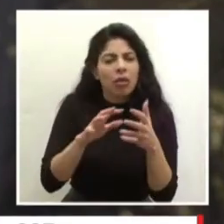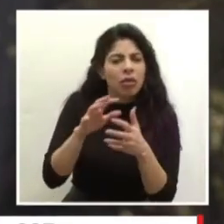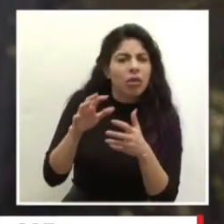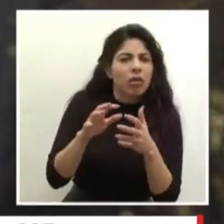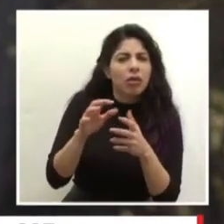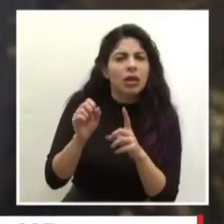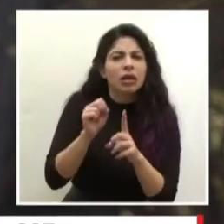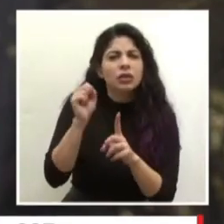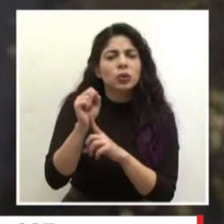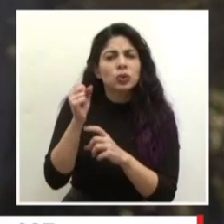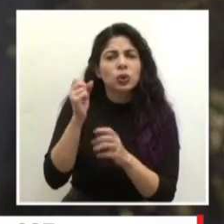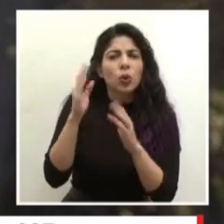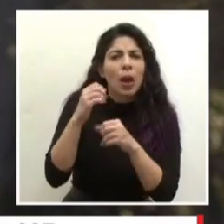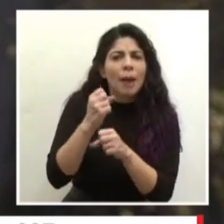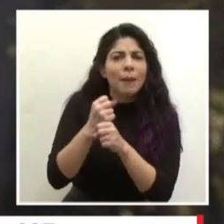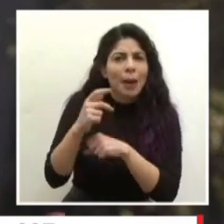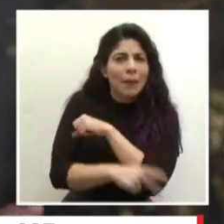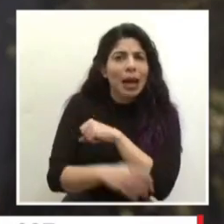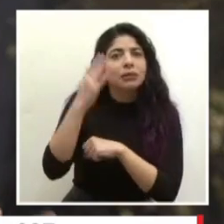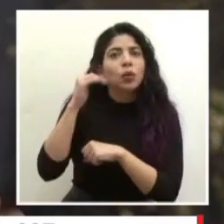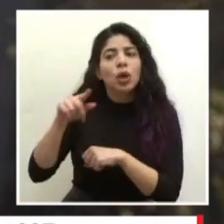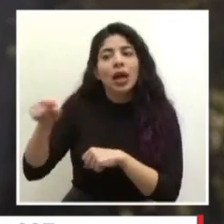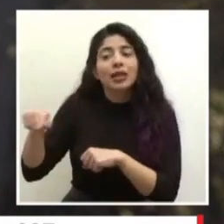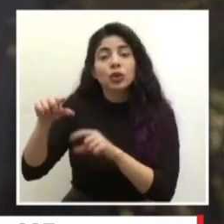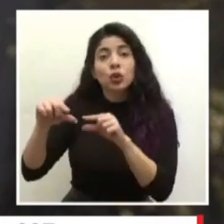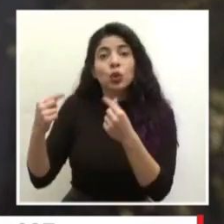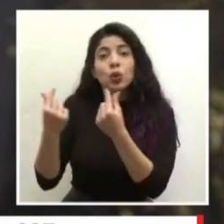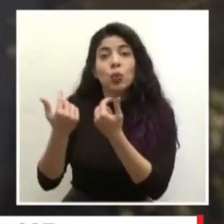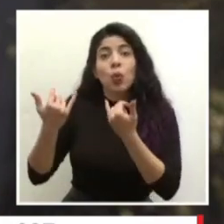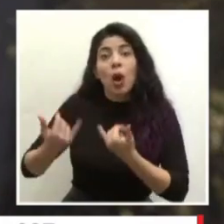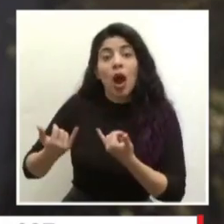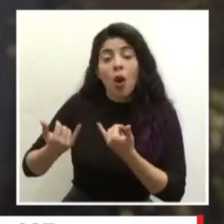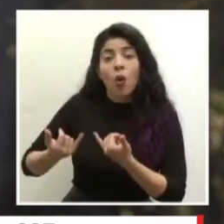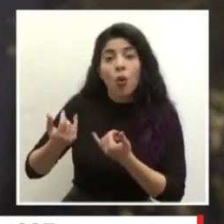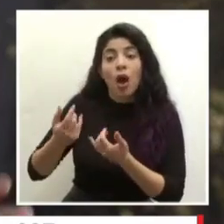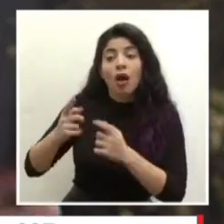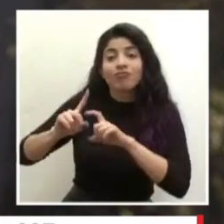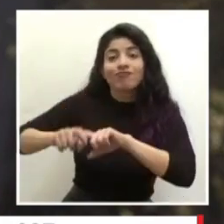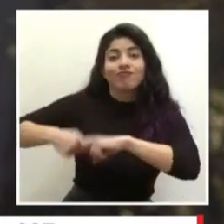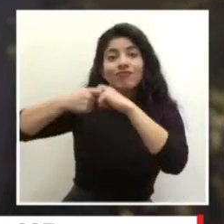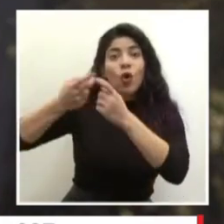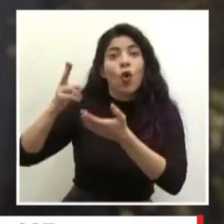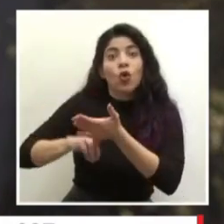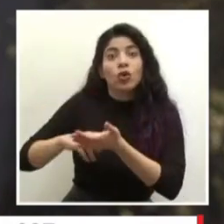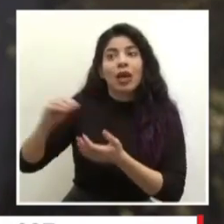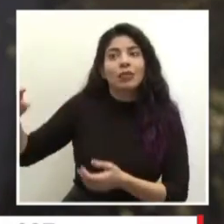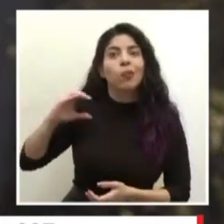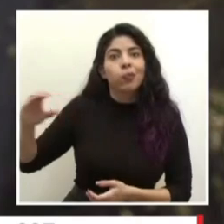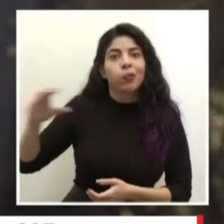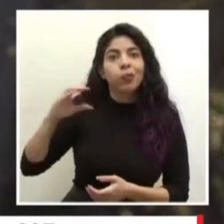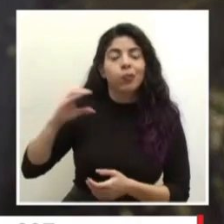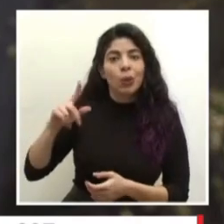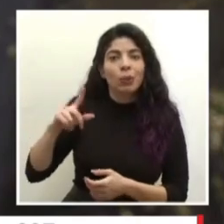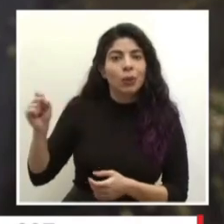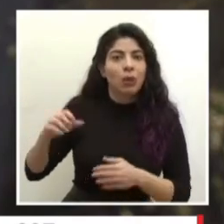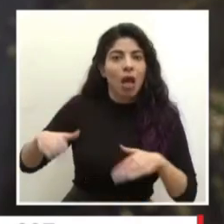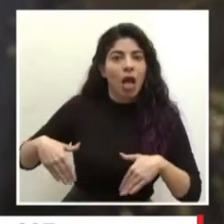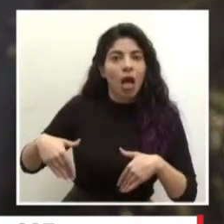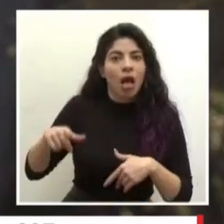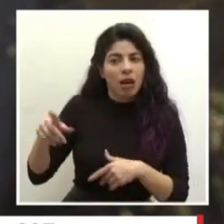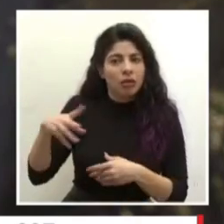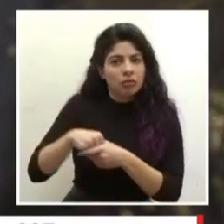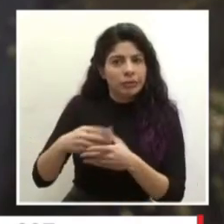situación de empleo que está viviendo el país al no incluir a ese grupo que en ese momento está suspendido y no recibe los ingresos mensualmente. Muchísimas